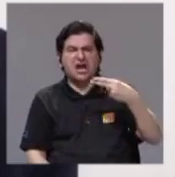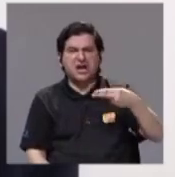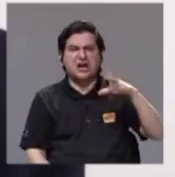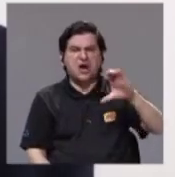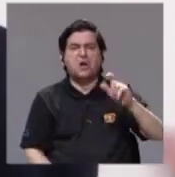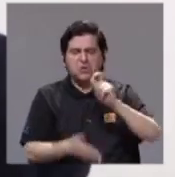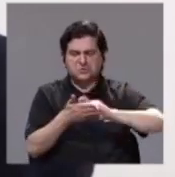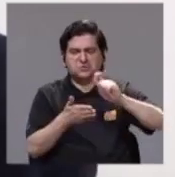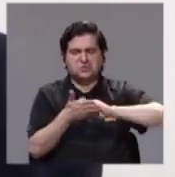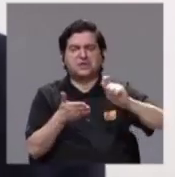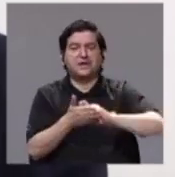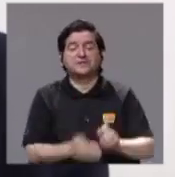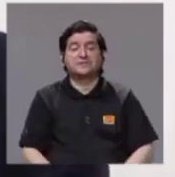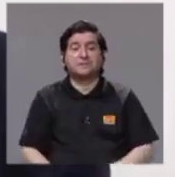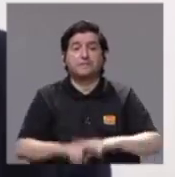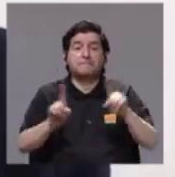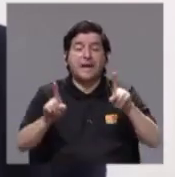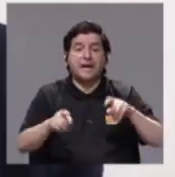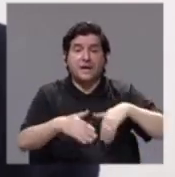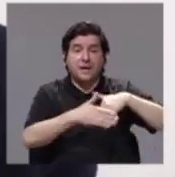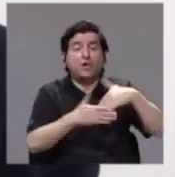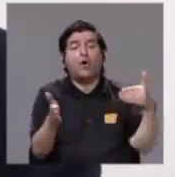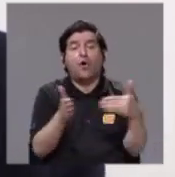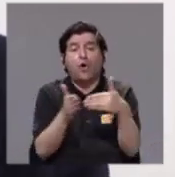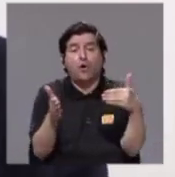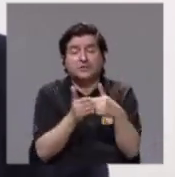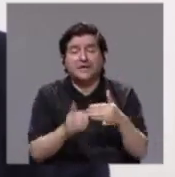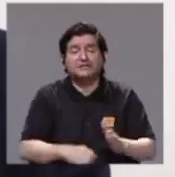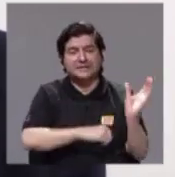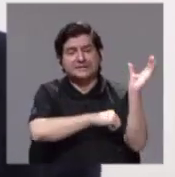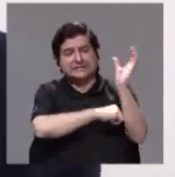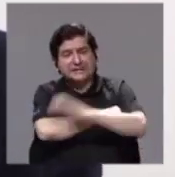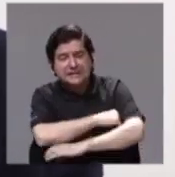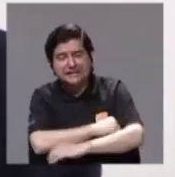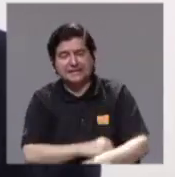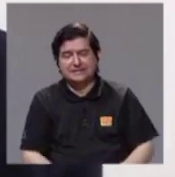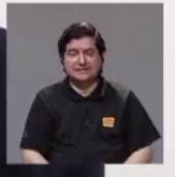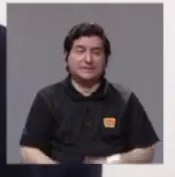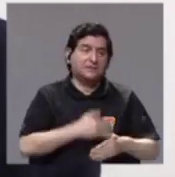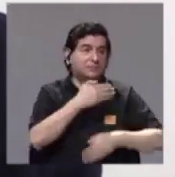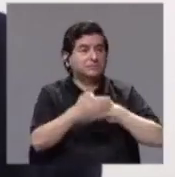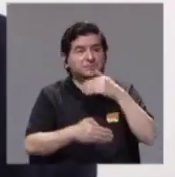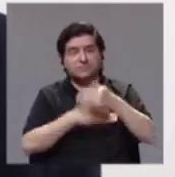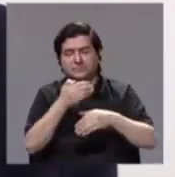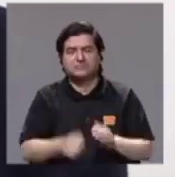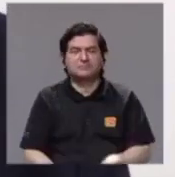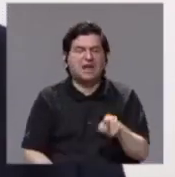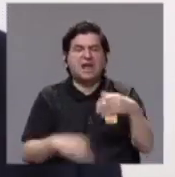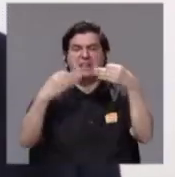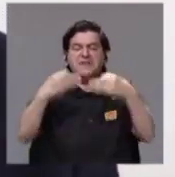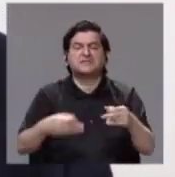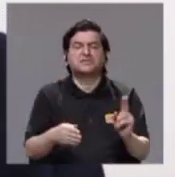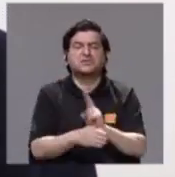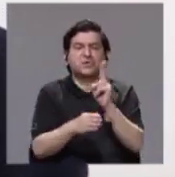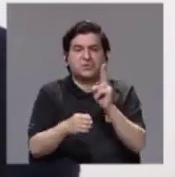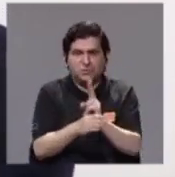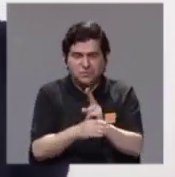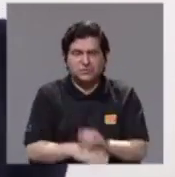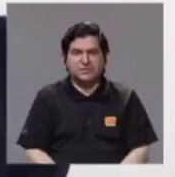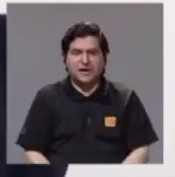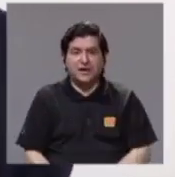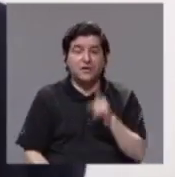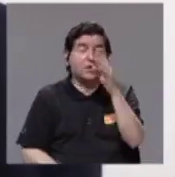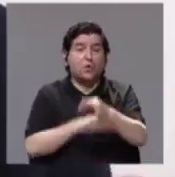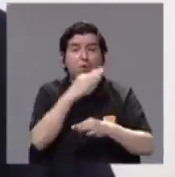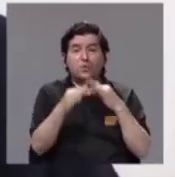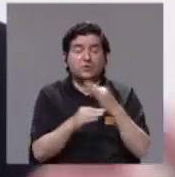Cortés. Y para impedir otra vez la censura, etcétera, etcétera, decidió